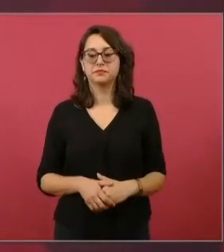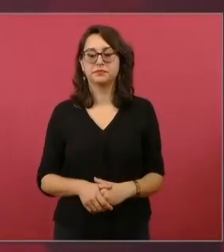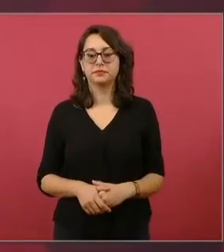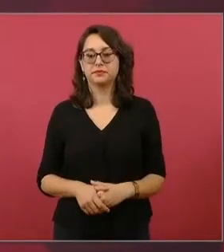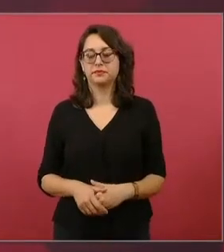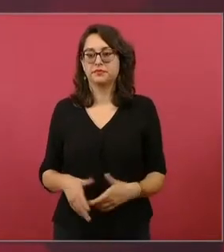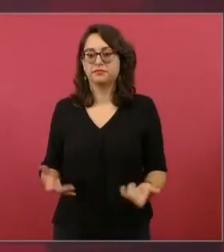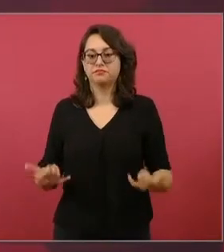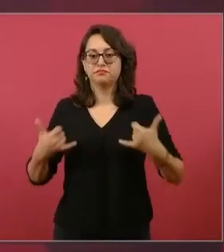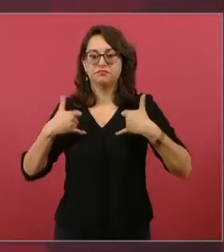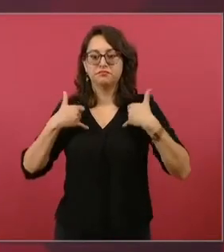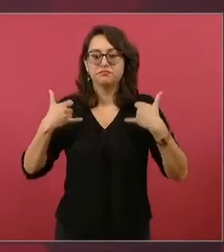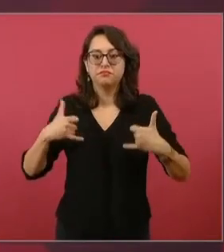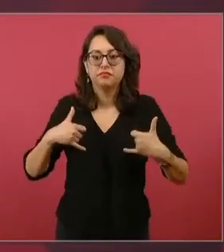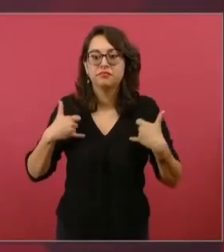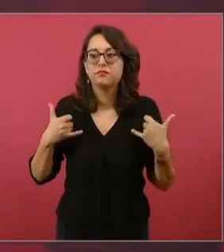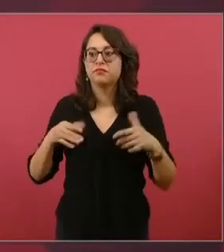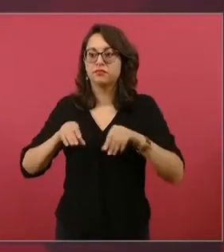dirigida a los jóvenes.